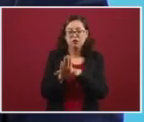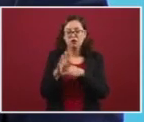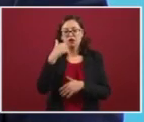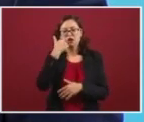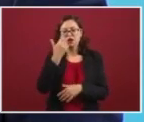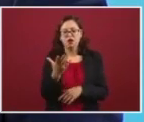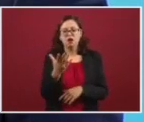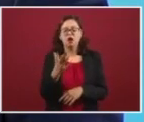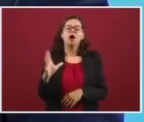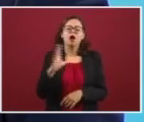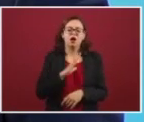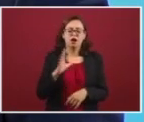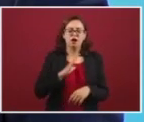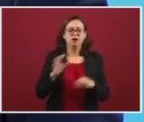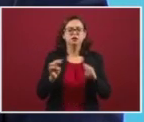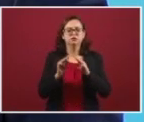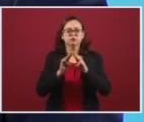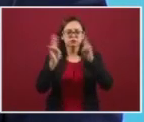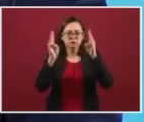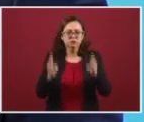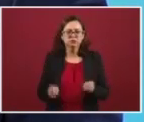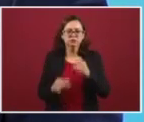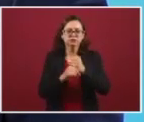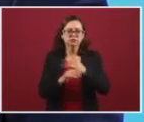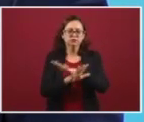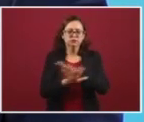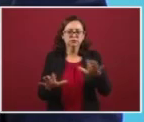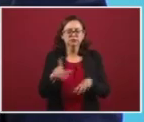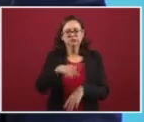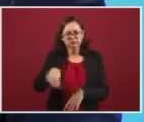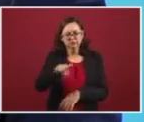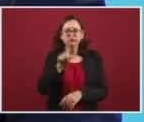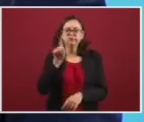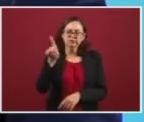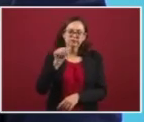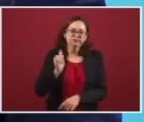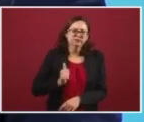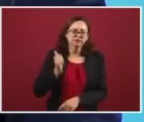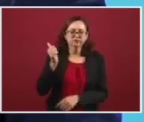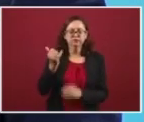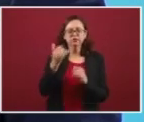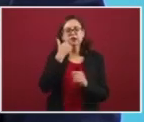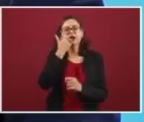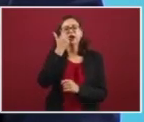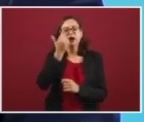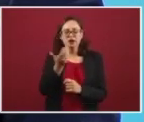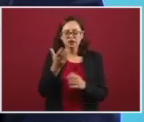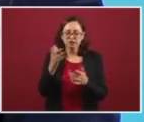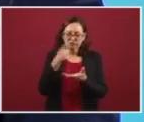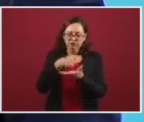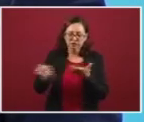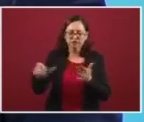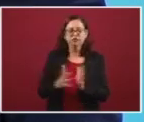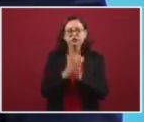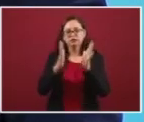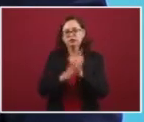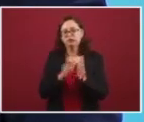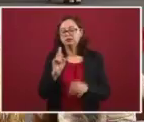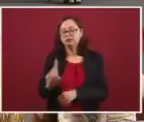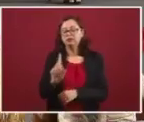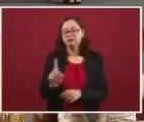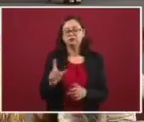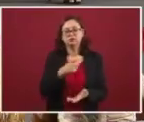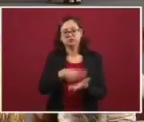hemos instalado un módulo para quien quiera comprar nuestras bases, lo haga también en el Centro Cultural Los Pinos al final de